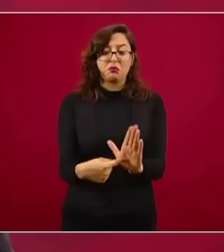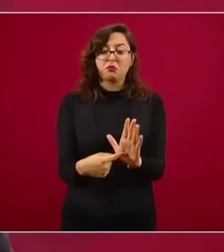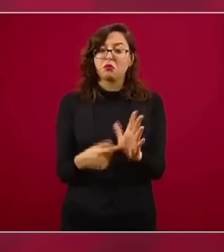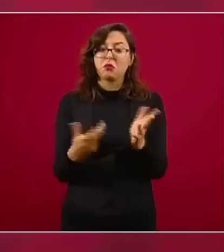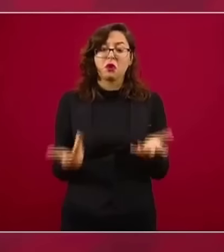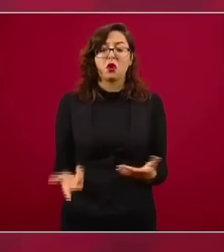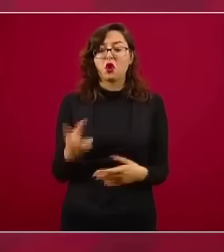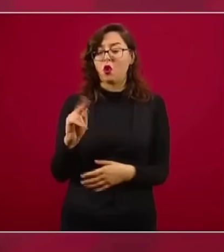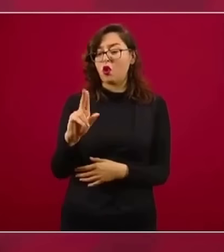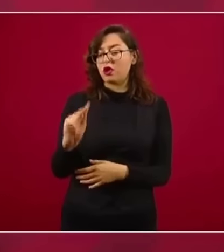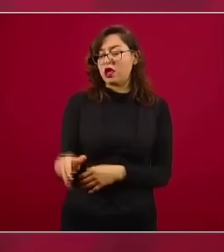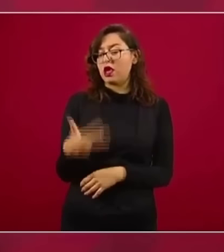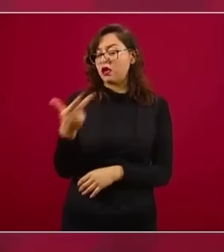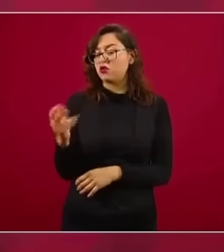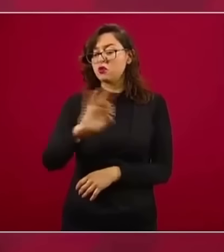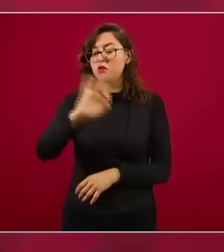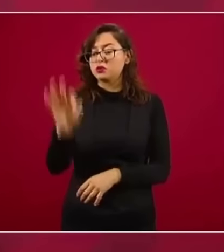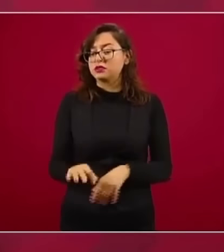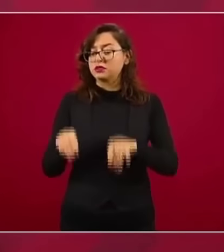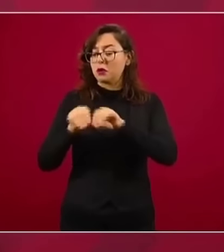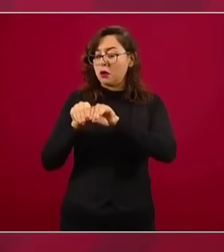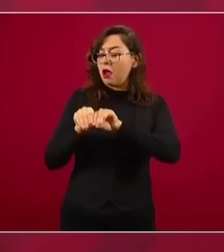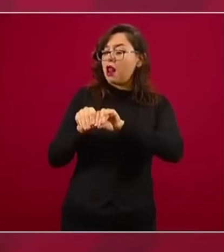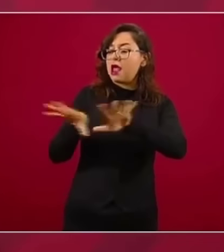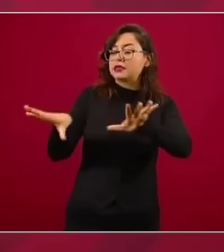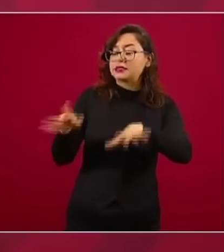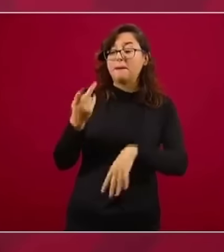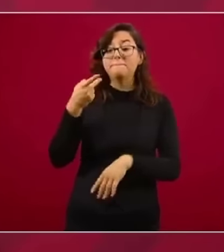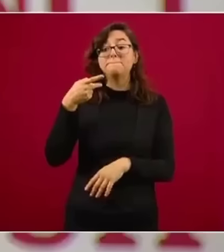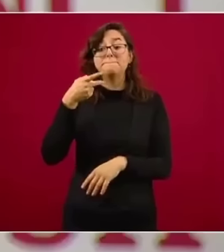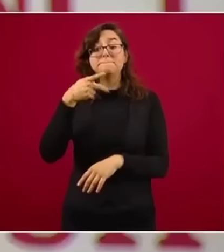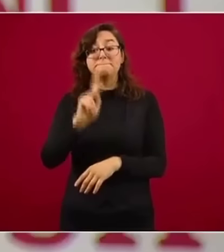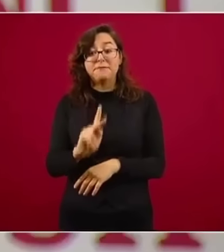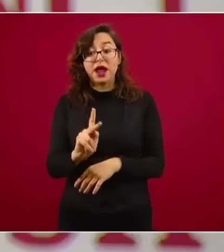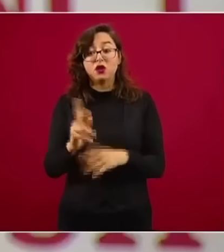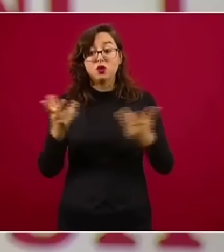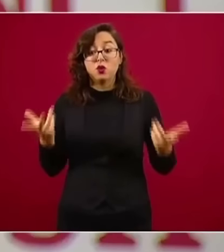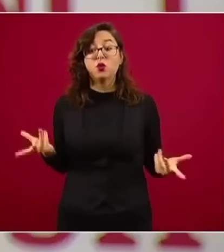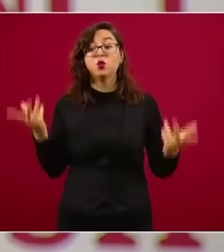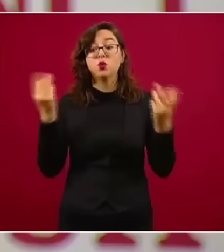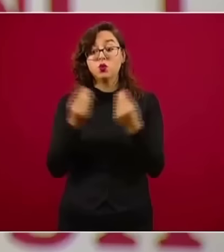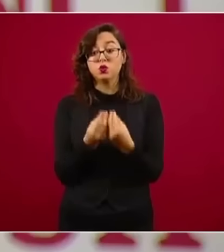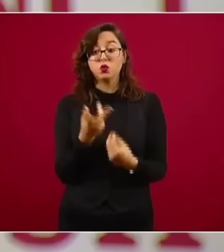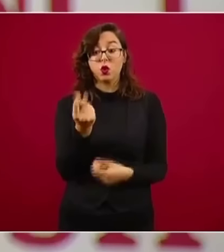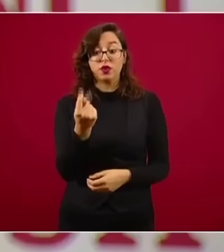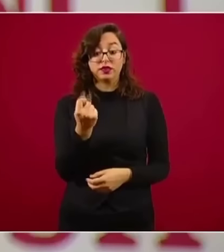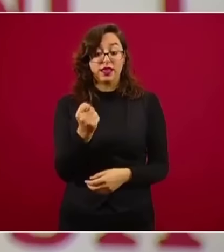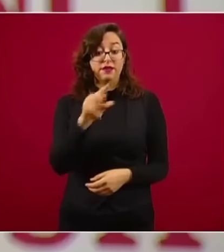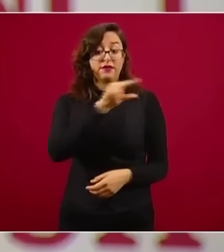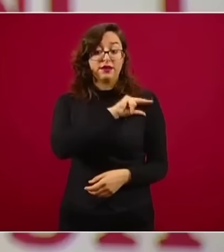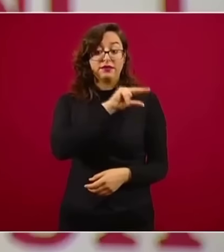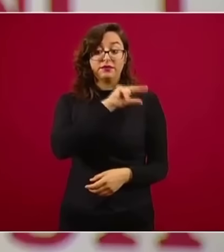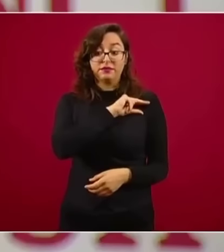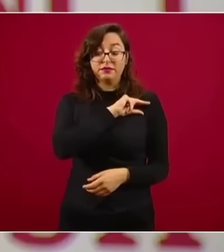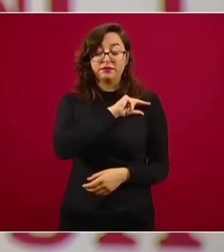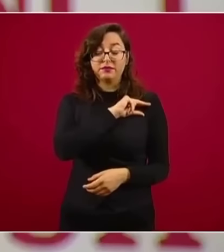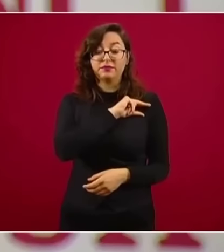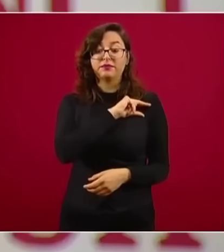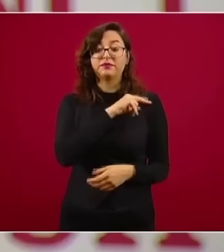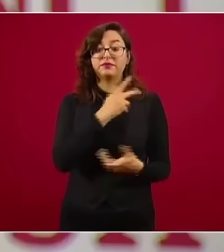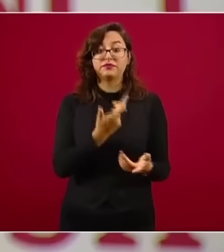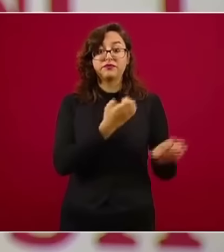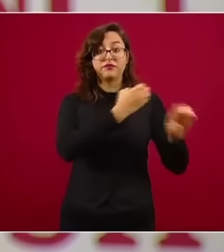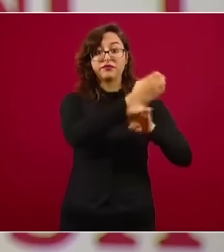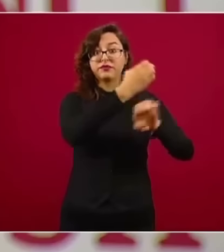alrededor del 88%, pero con la televisión de cada uno de